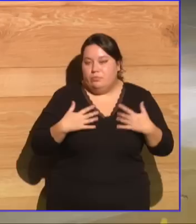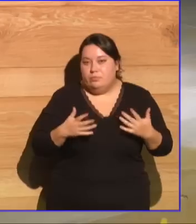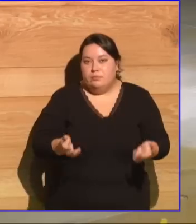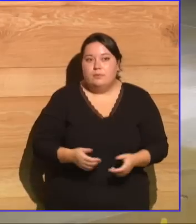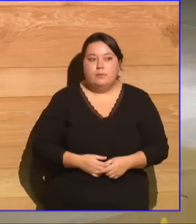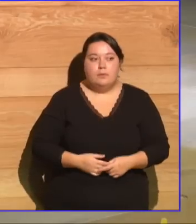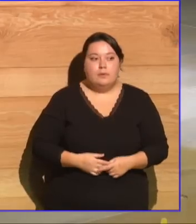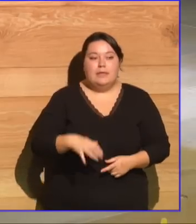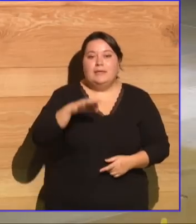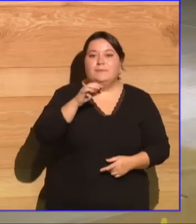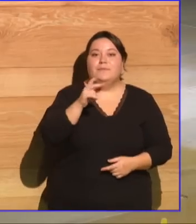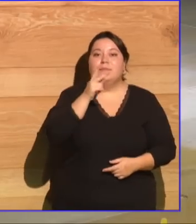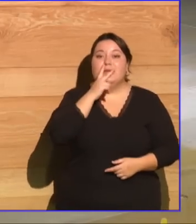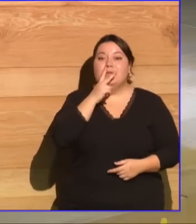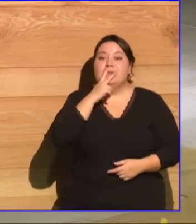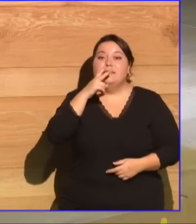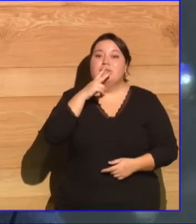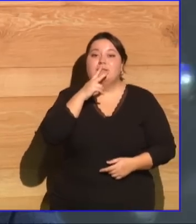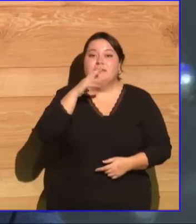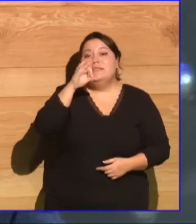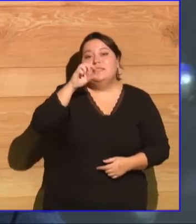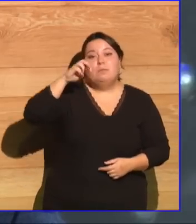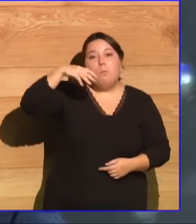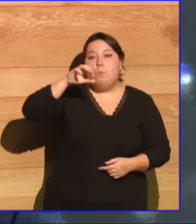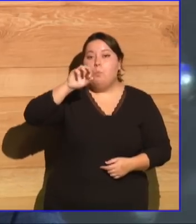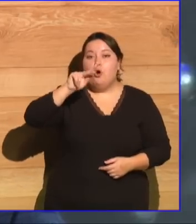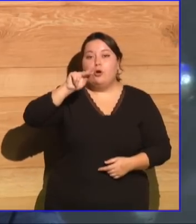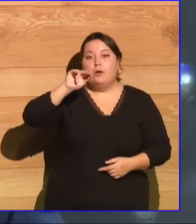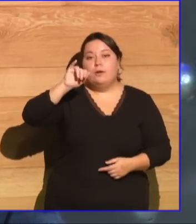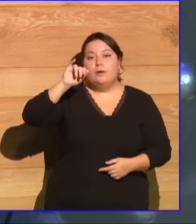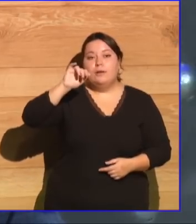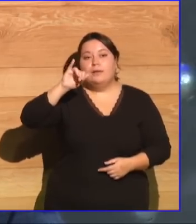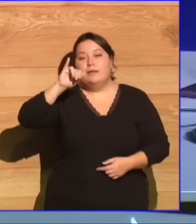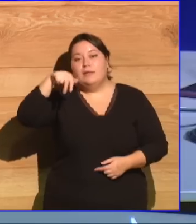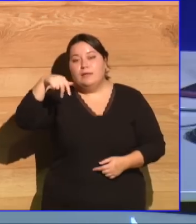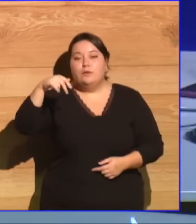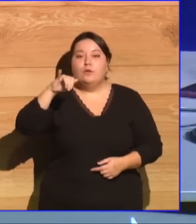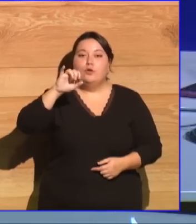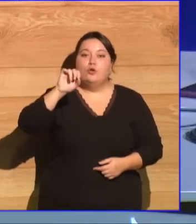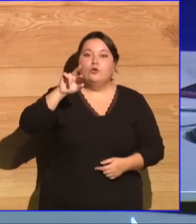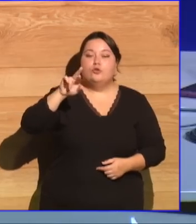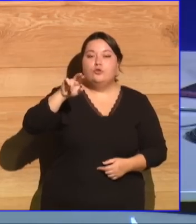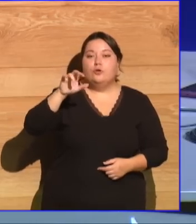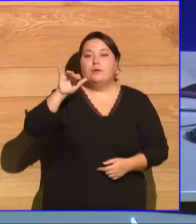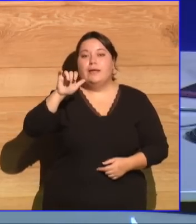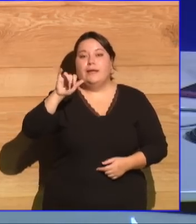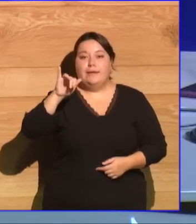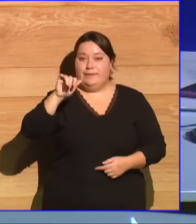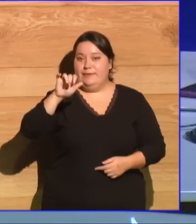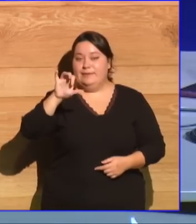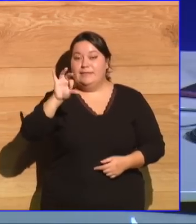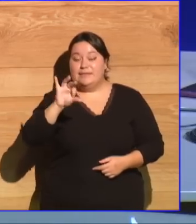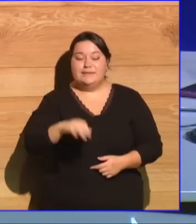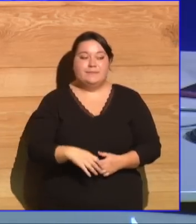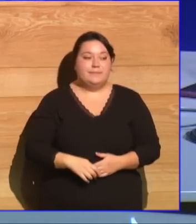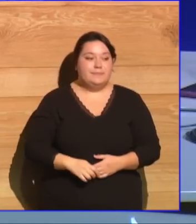según están... Smoking in your eyes. Para ti es Smoking in Your Eyes. Smoking no, smoke. Para ti es una señora llorando. Yo qué sé. O sea, Smoking. Para